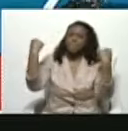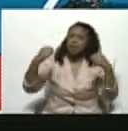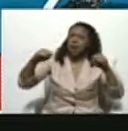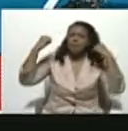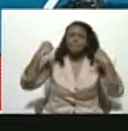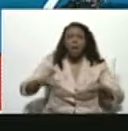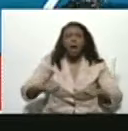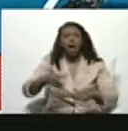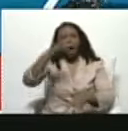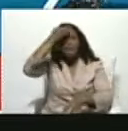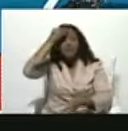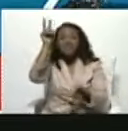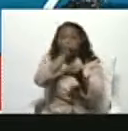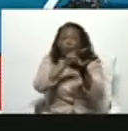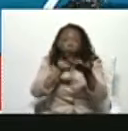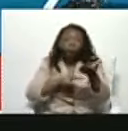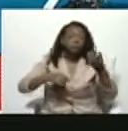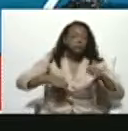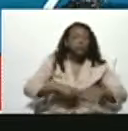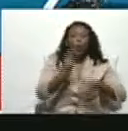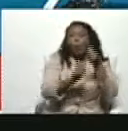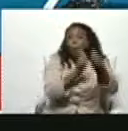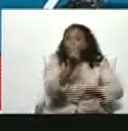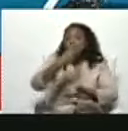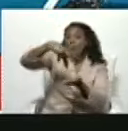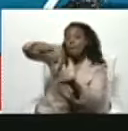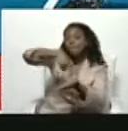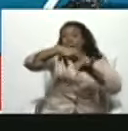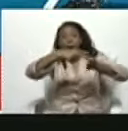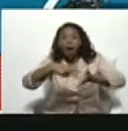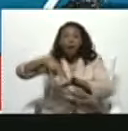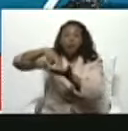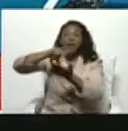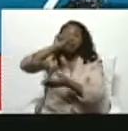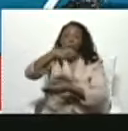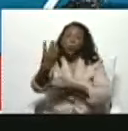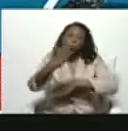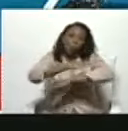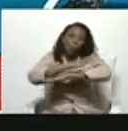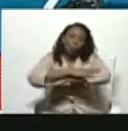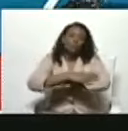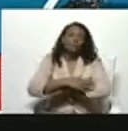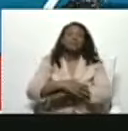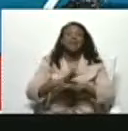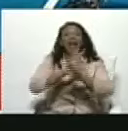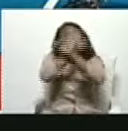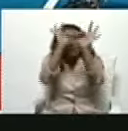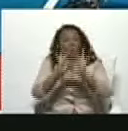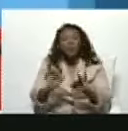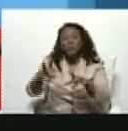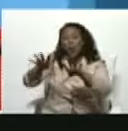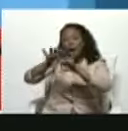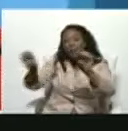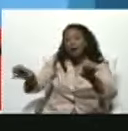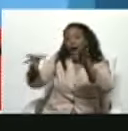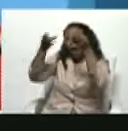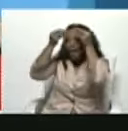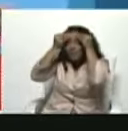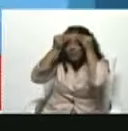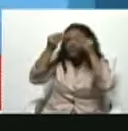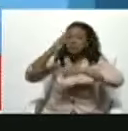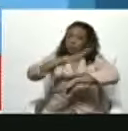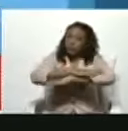baile. Que aprenda cómo se baila, qué es lo que tiene que ser y qué no. Bueno, esto es parte entonces de la formación